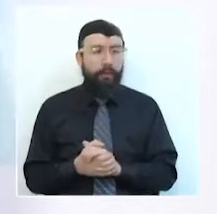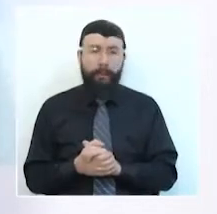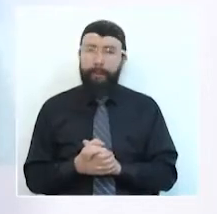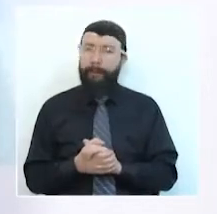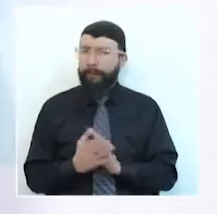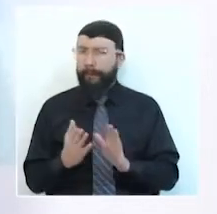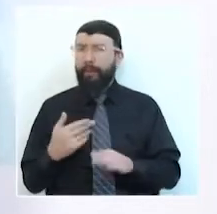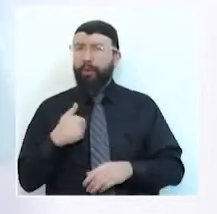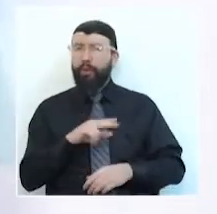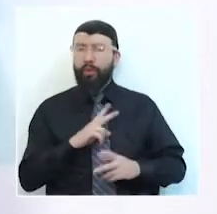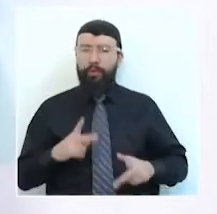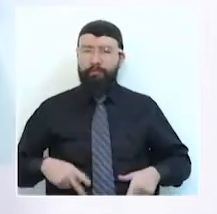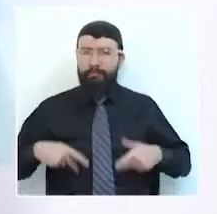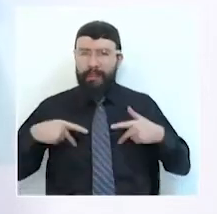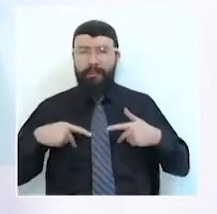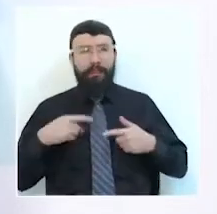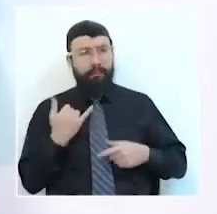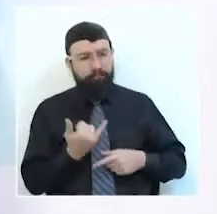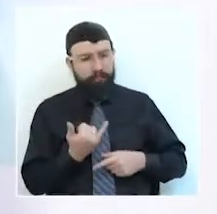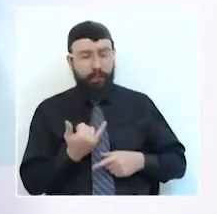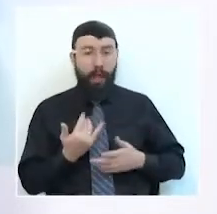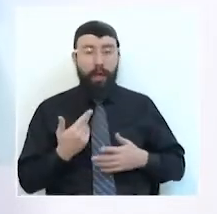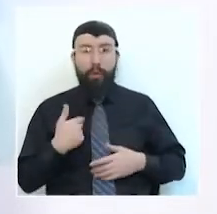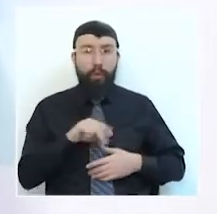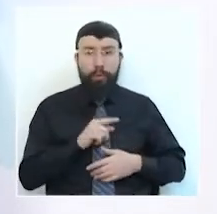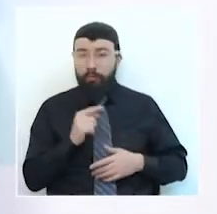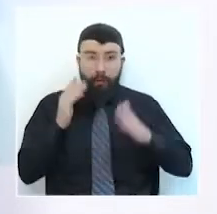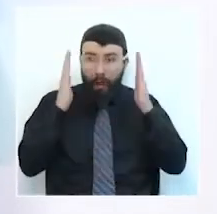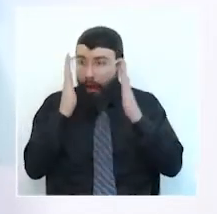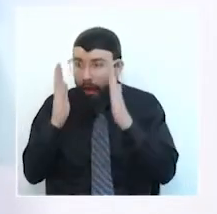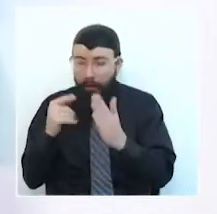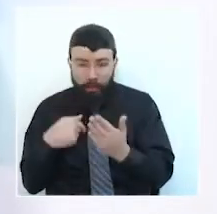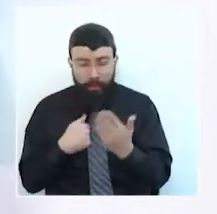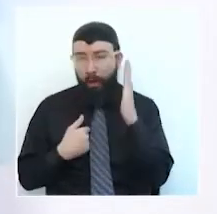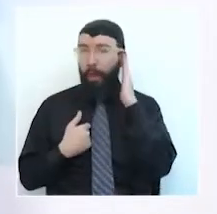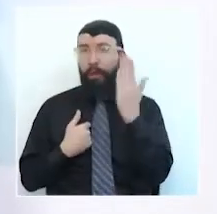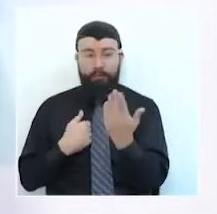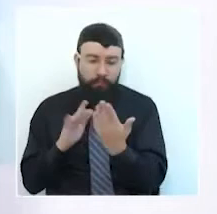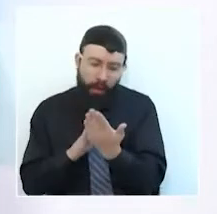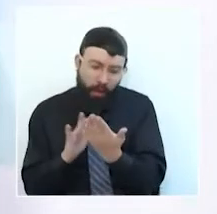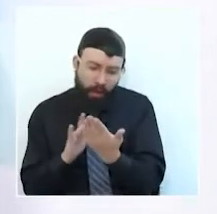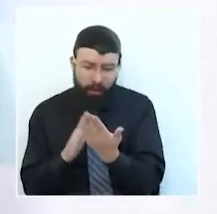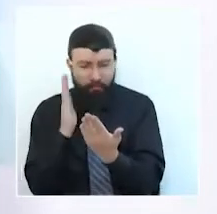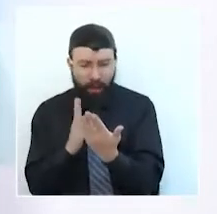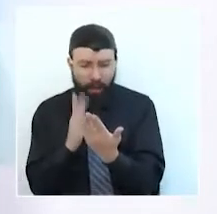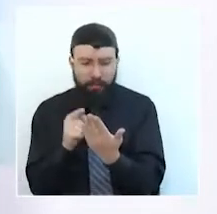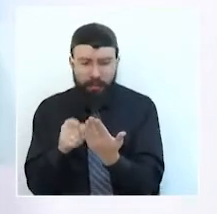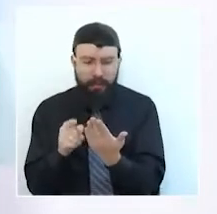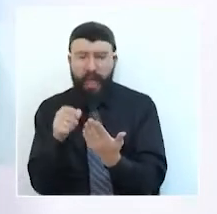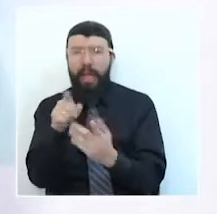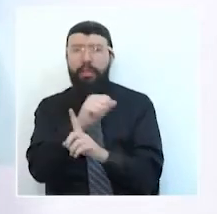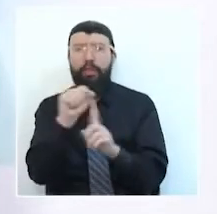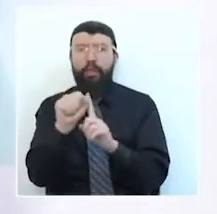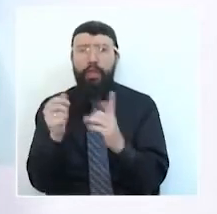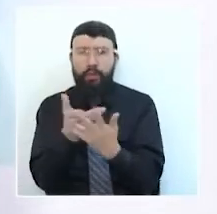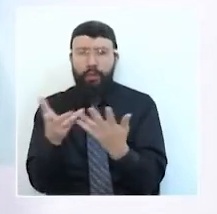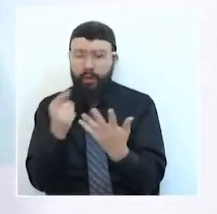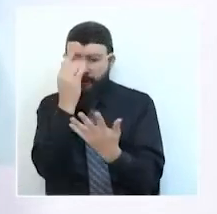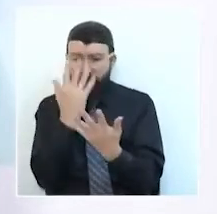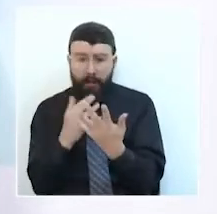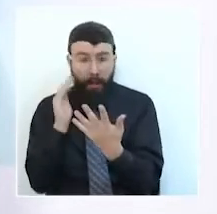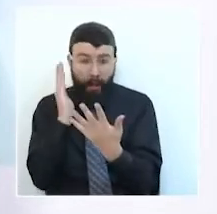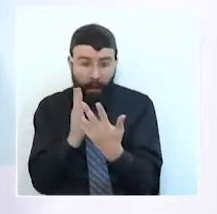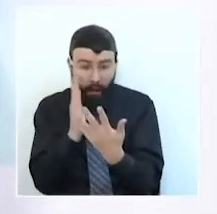una vida como comentaba antes todos pendientes del celular todos pendientes de las redes sociales hemos